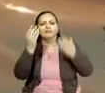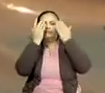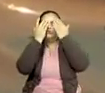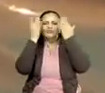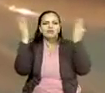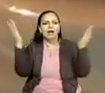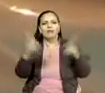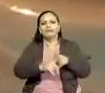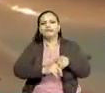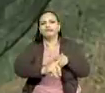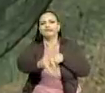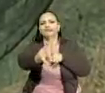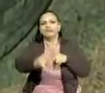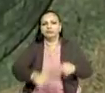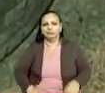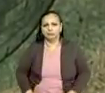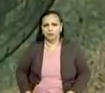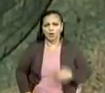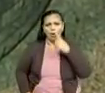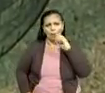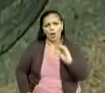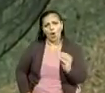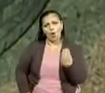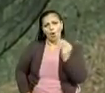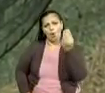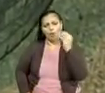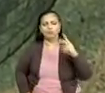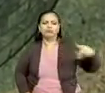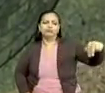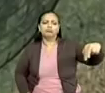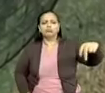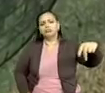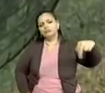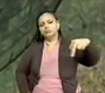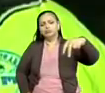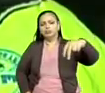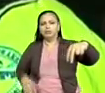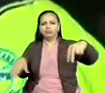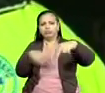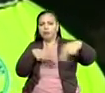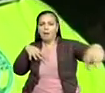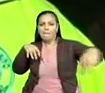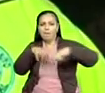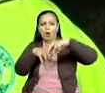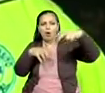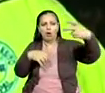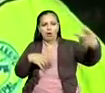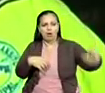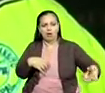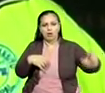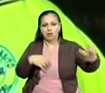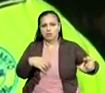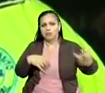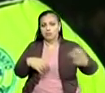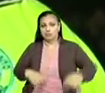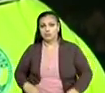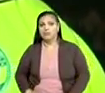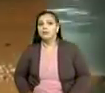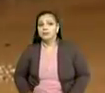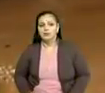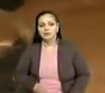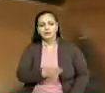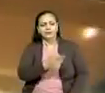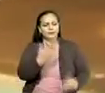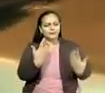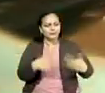dejó herido a un joven quien transitaba por el sector. Se encuentra en el hospital Guayaquil. Era un peatón. Era un peatón, indican que venía,